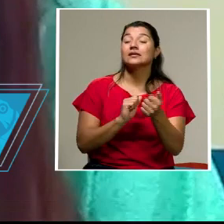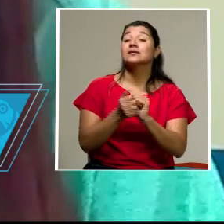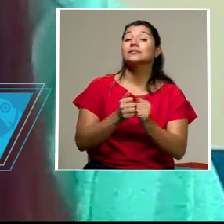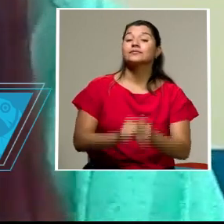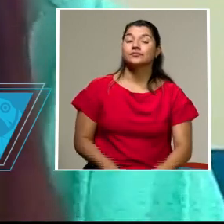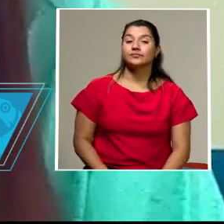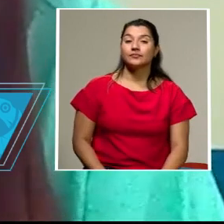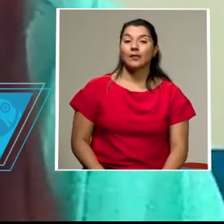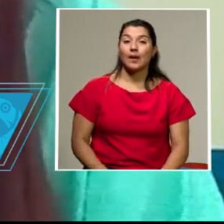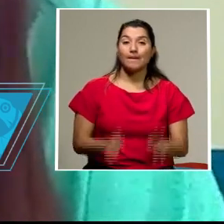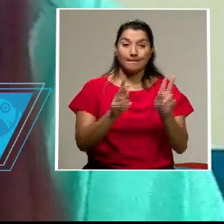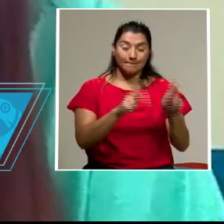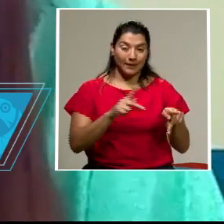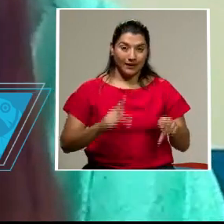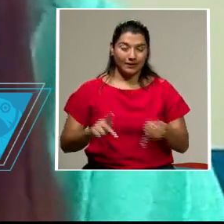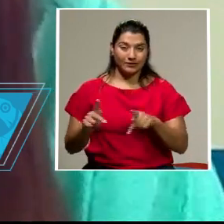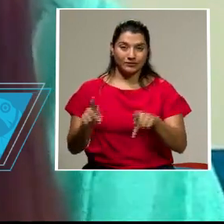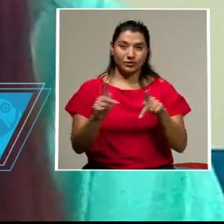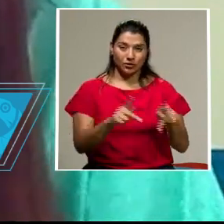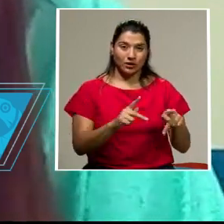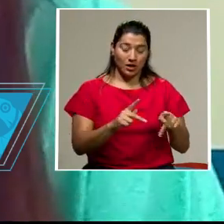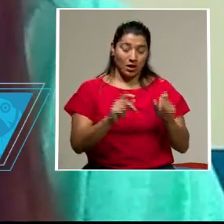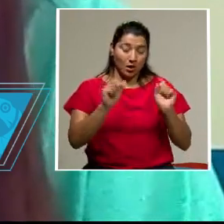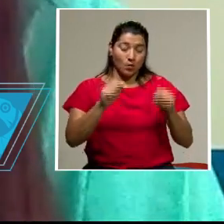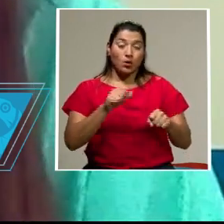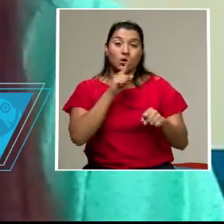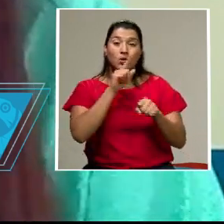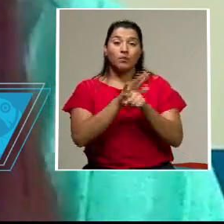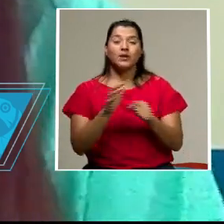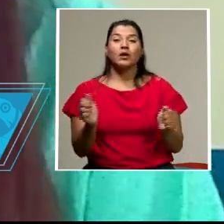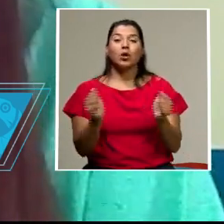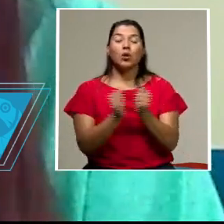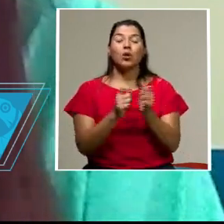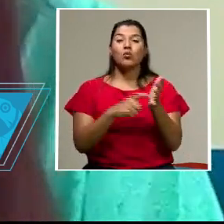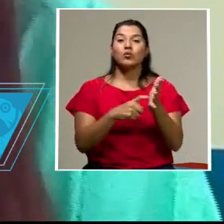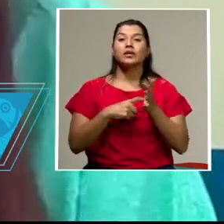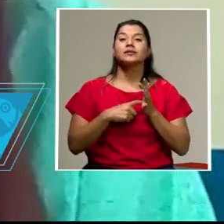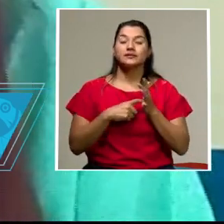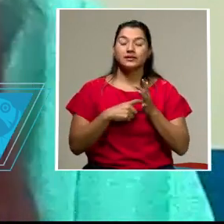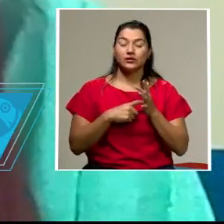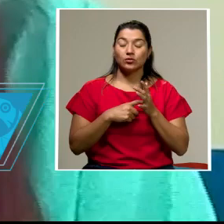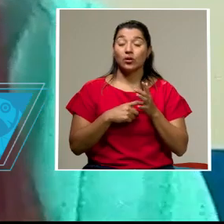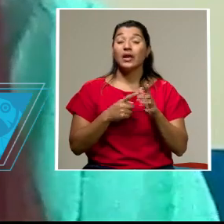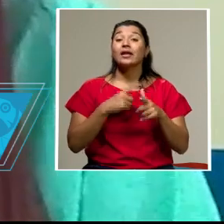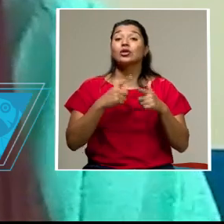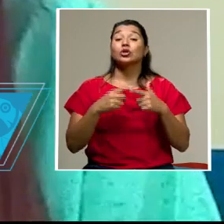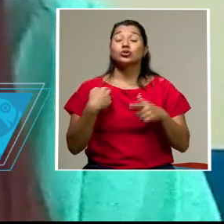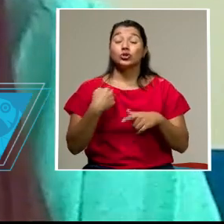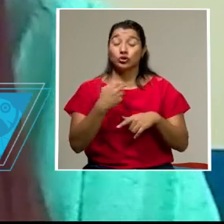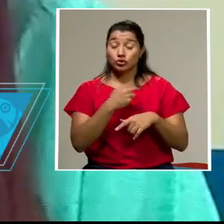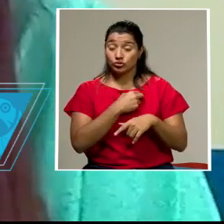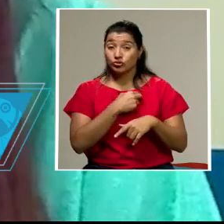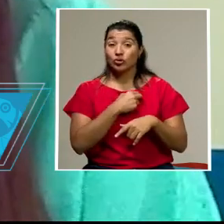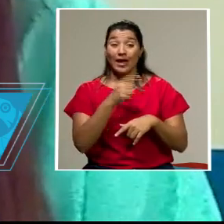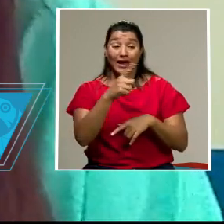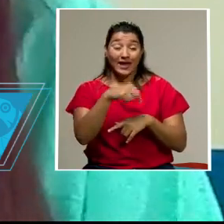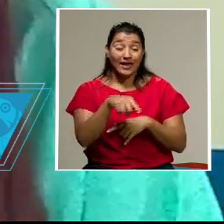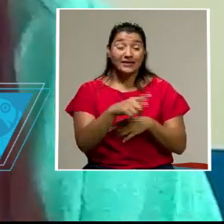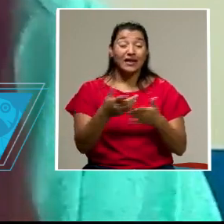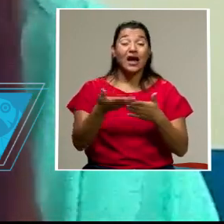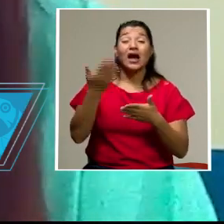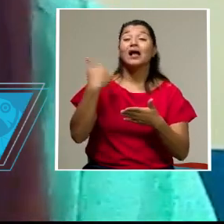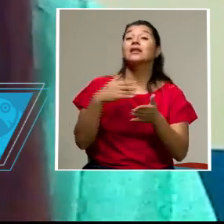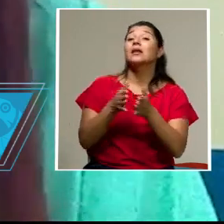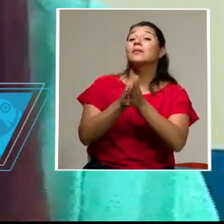que estarían entregando todos los requerimientos son las que de previo habían solicitado la audiencia en